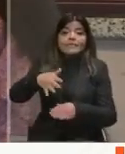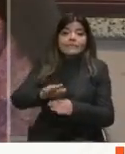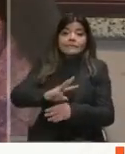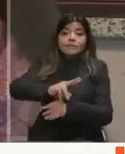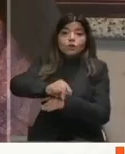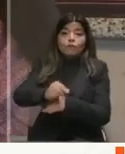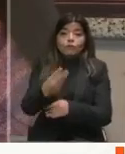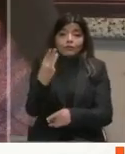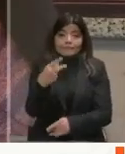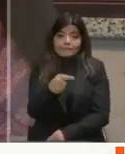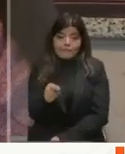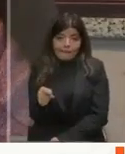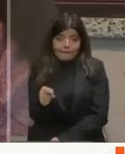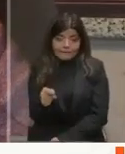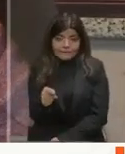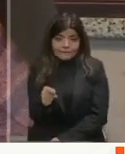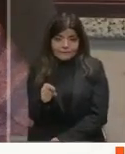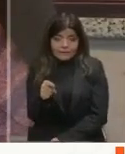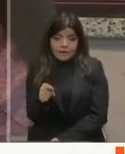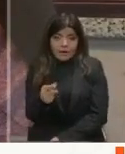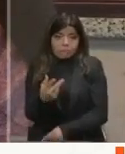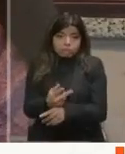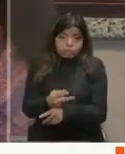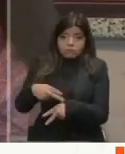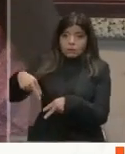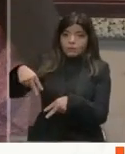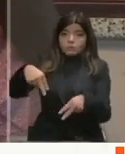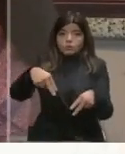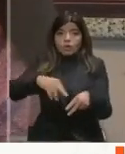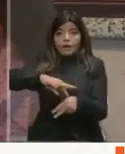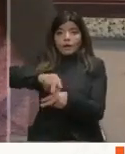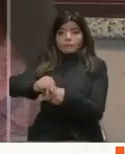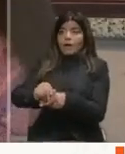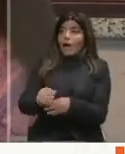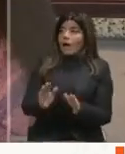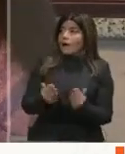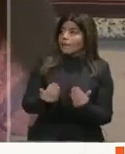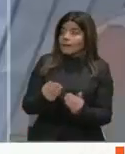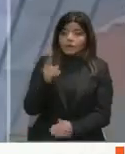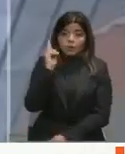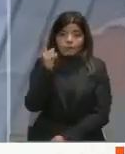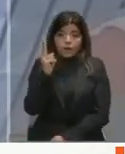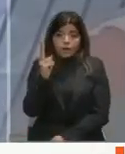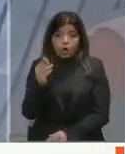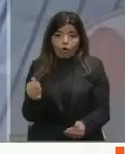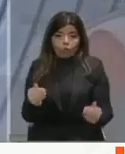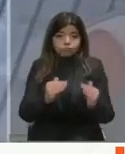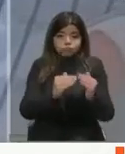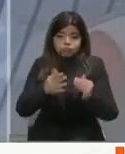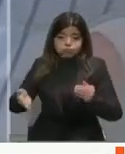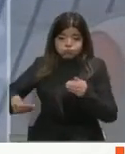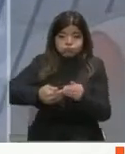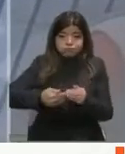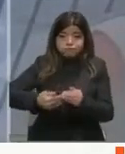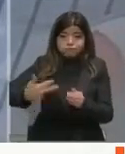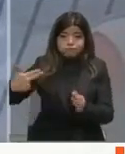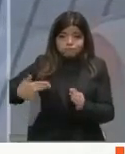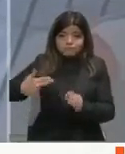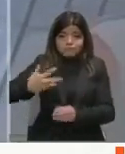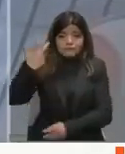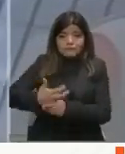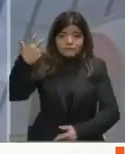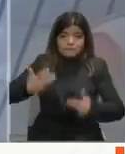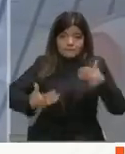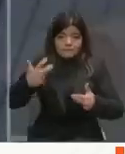3 semanas. Ya sea asalto transeúnte, esperando la micro o portonazo. Evidencia de lo que dice